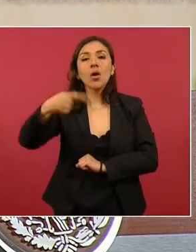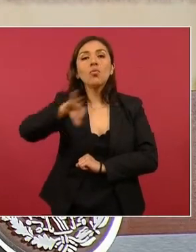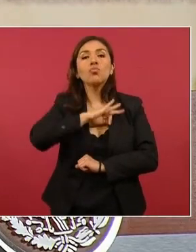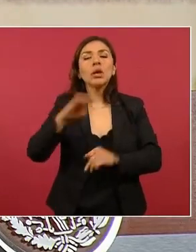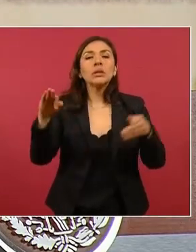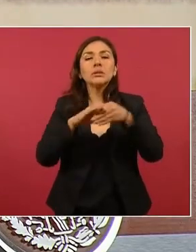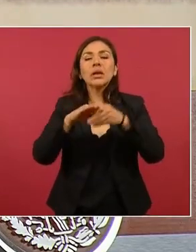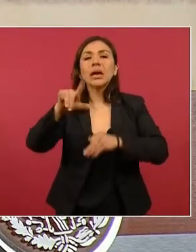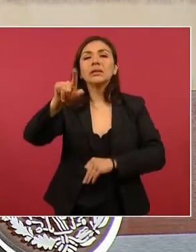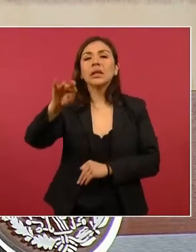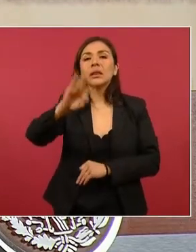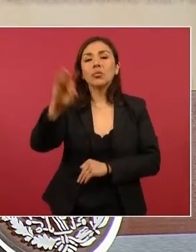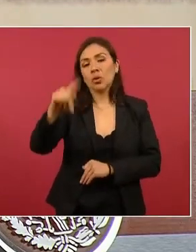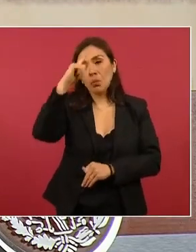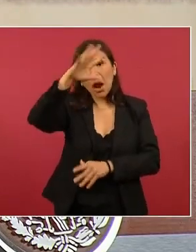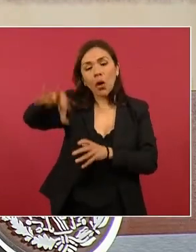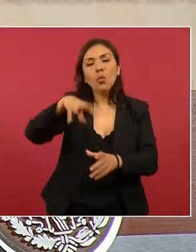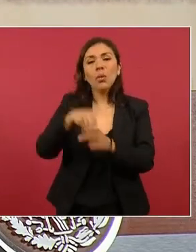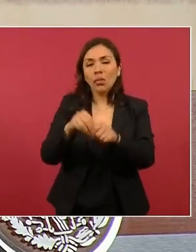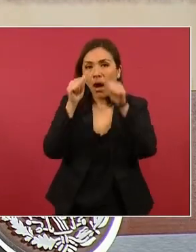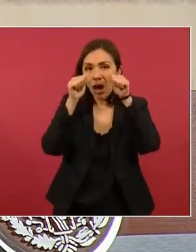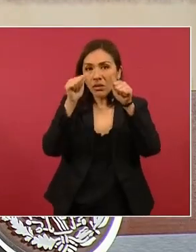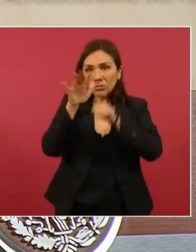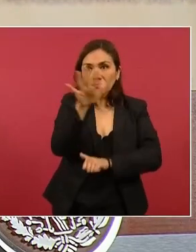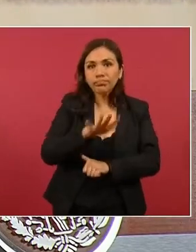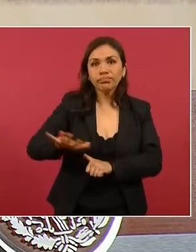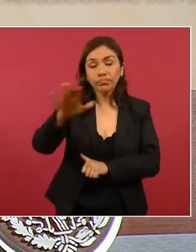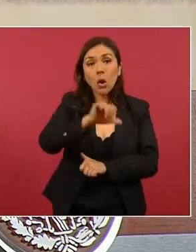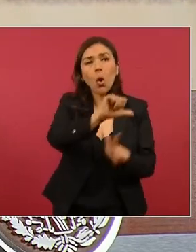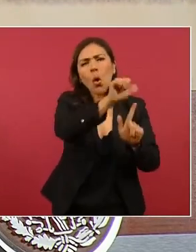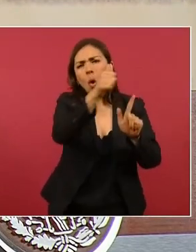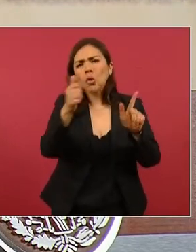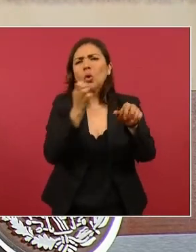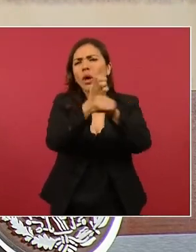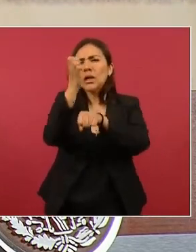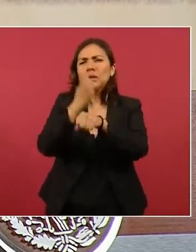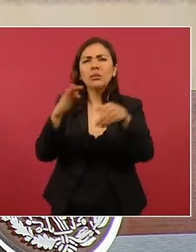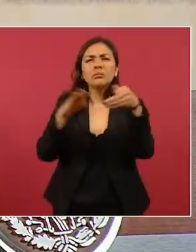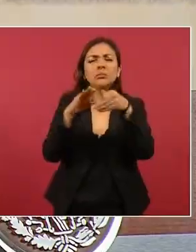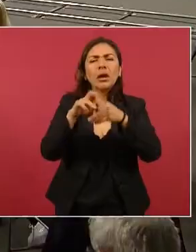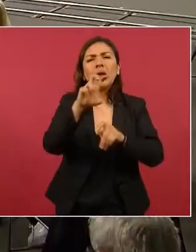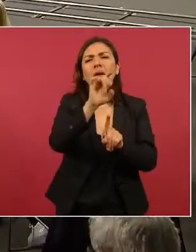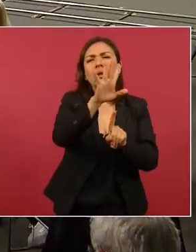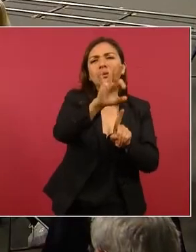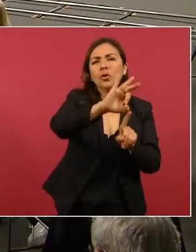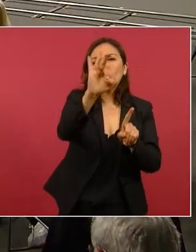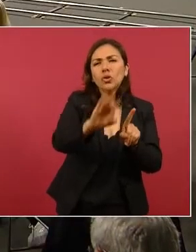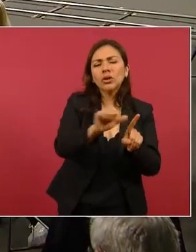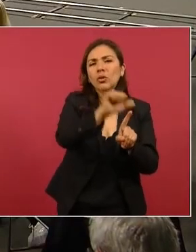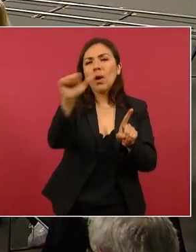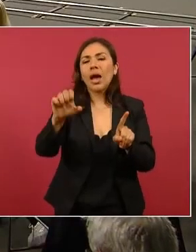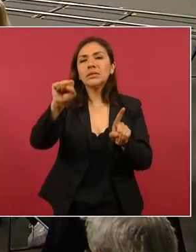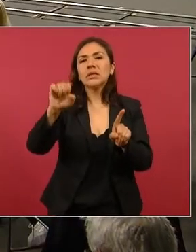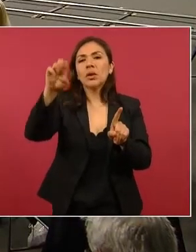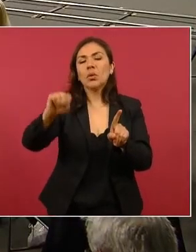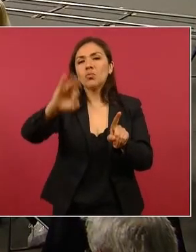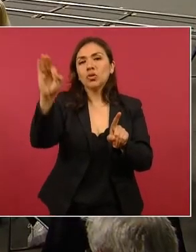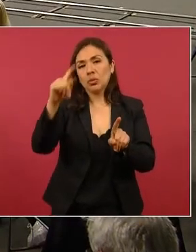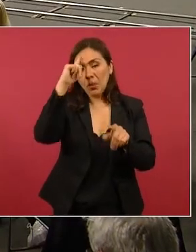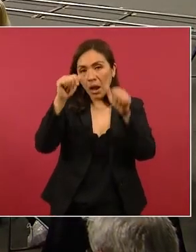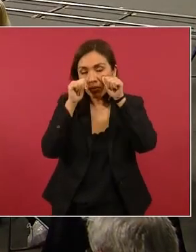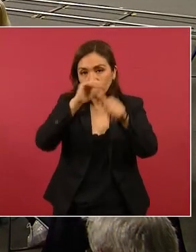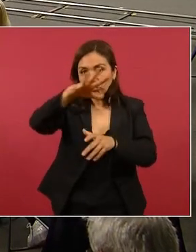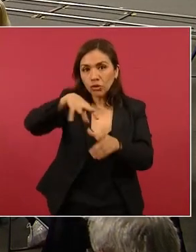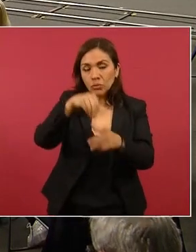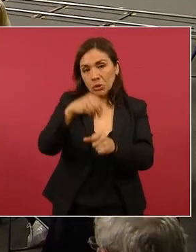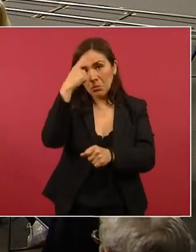del 70% de cobertura. El resto de las entidades van del 35% al 69% de cobertura respecto